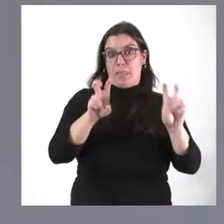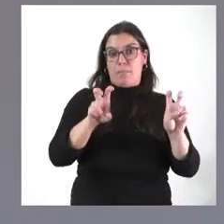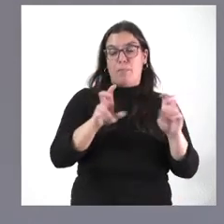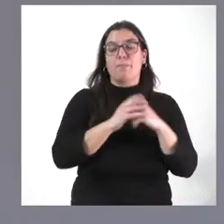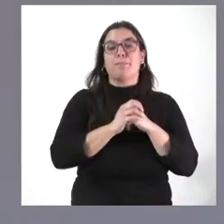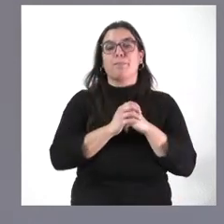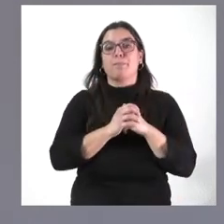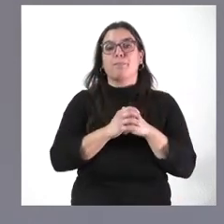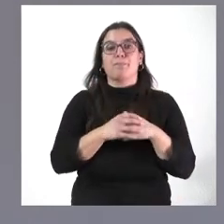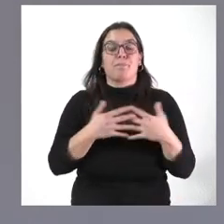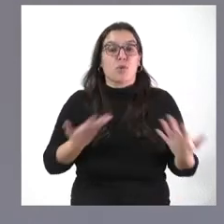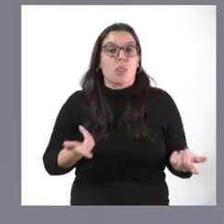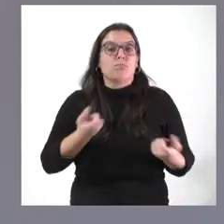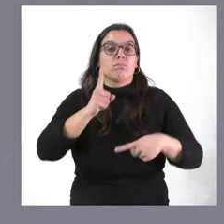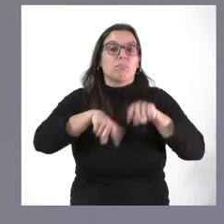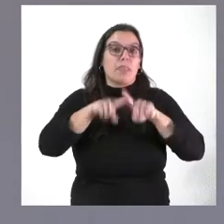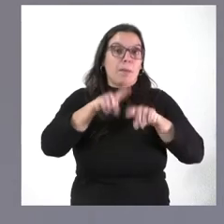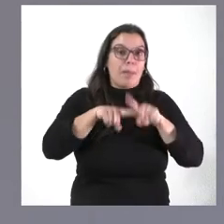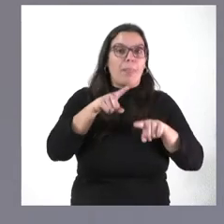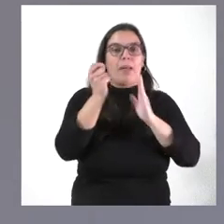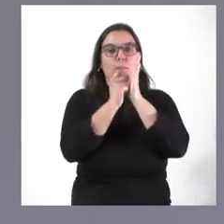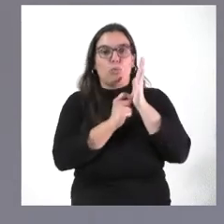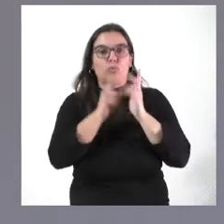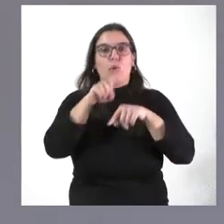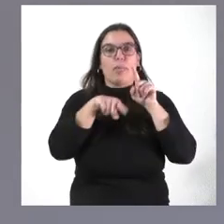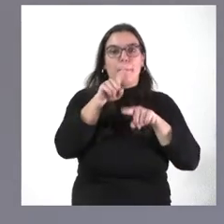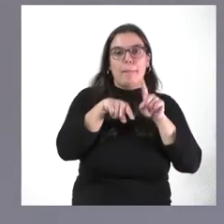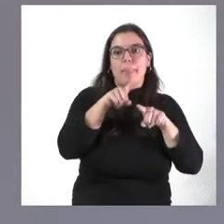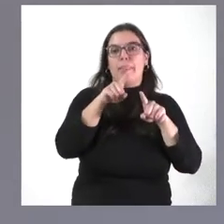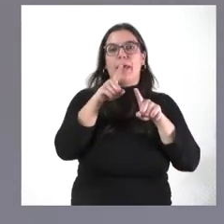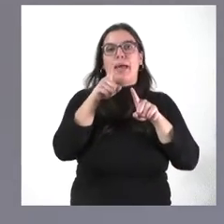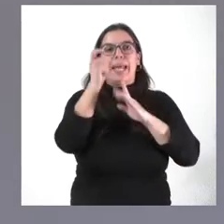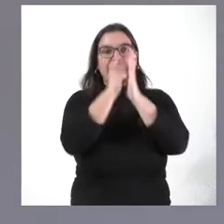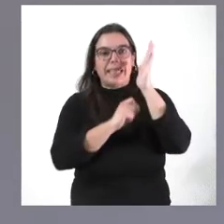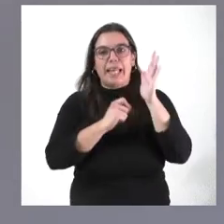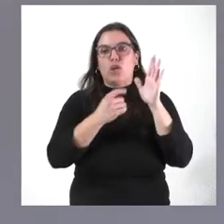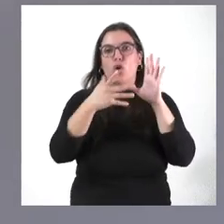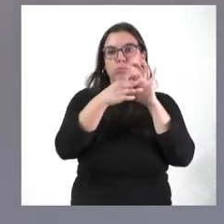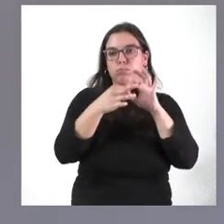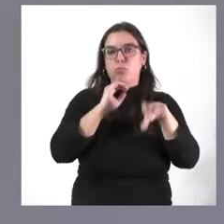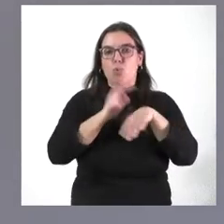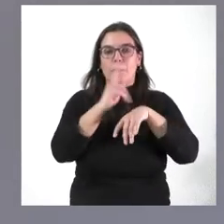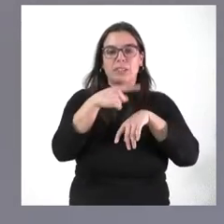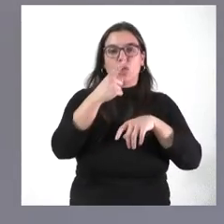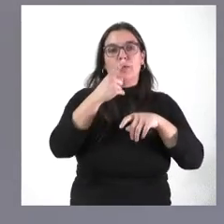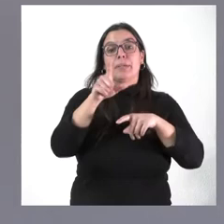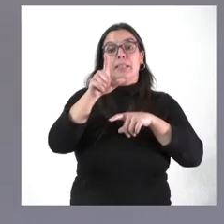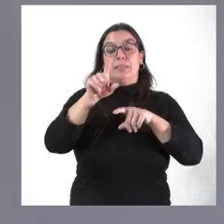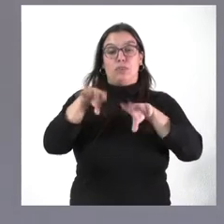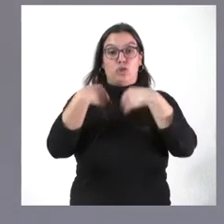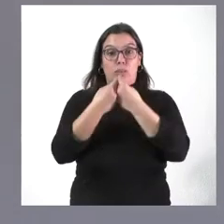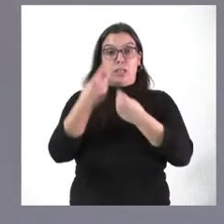tanto en función de los baremos y criterios que figuraban ya en la convocatoria habrá una selección de entre los